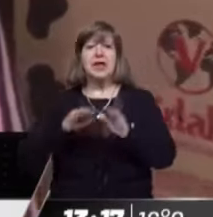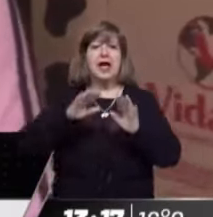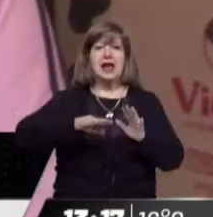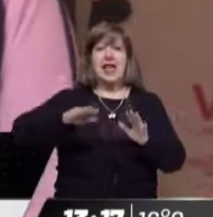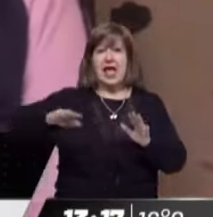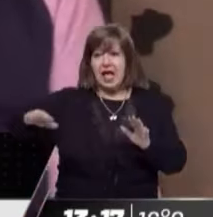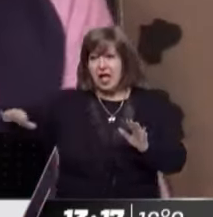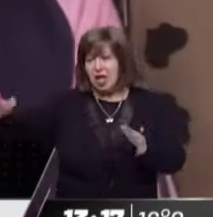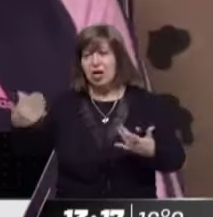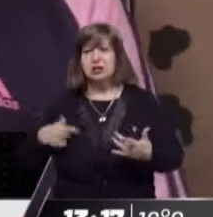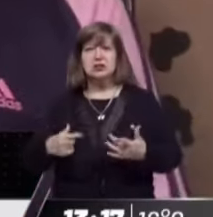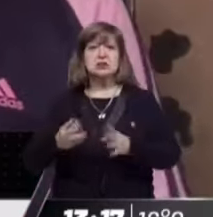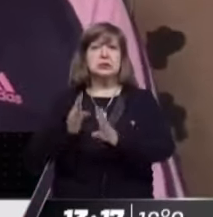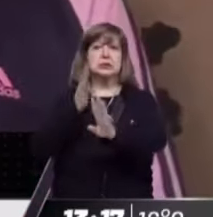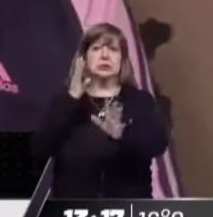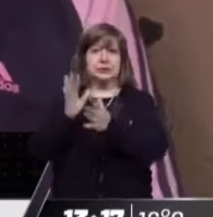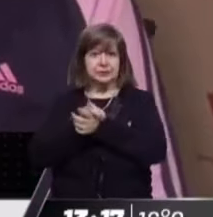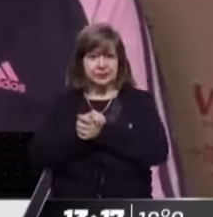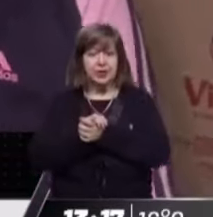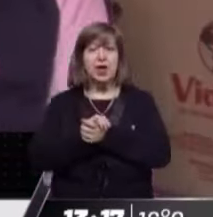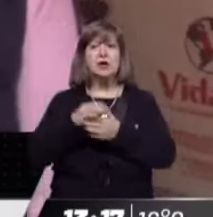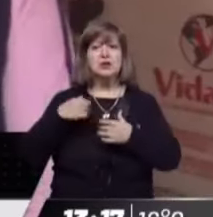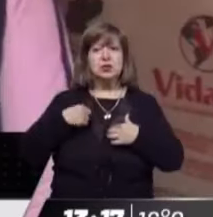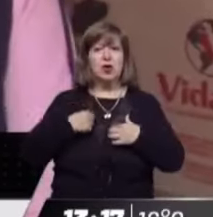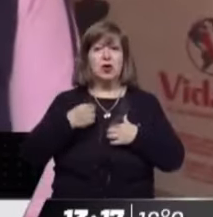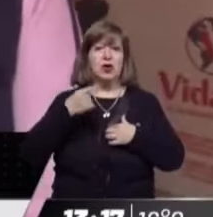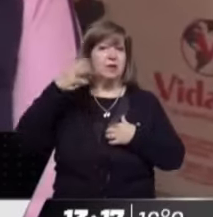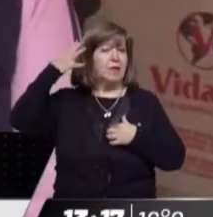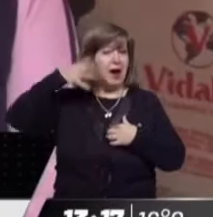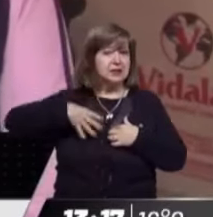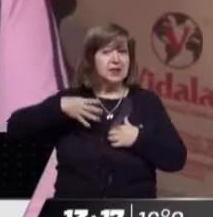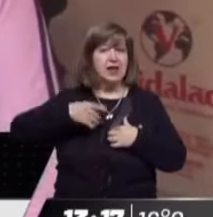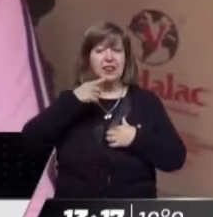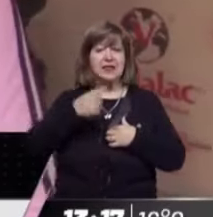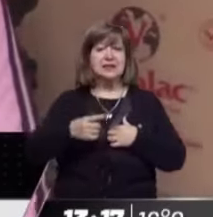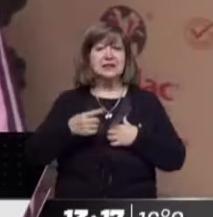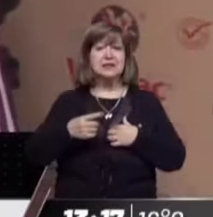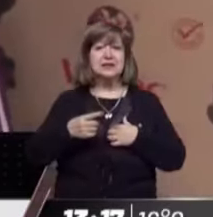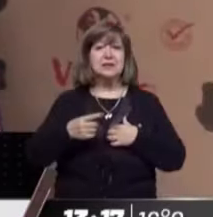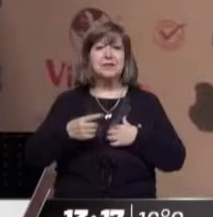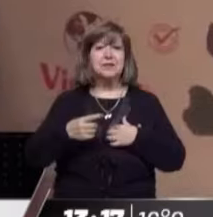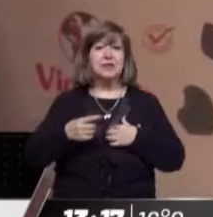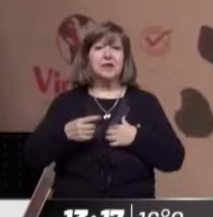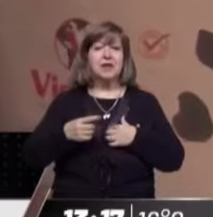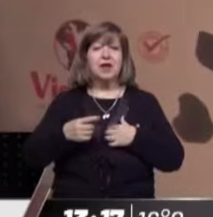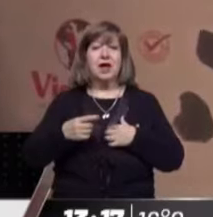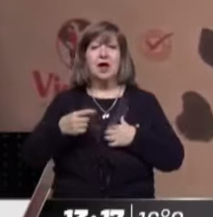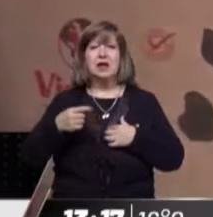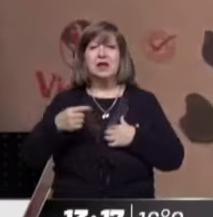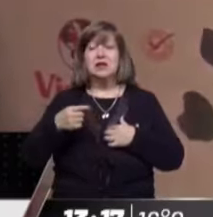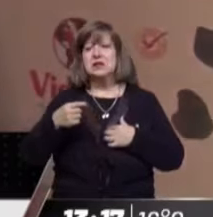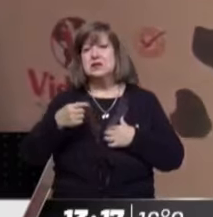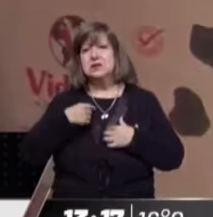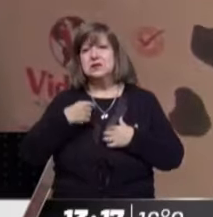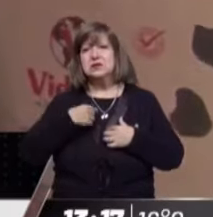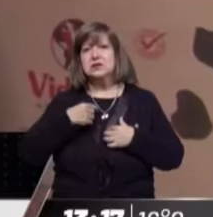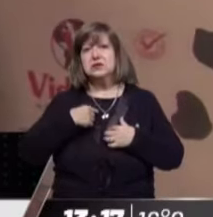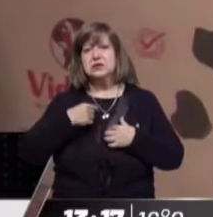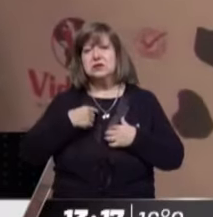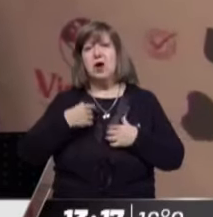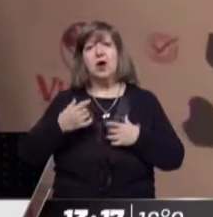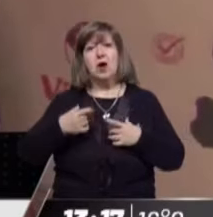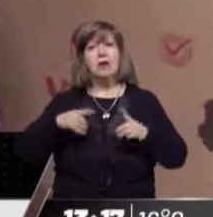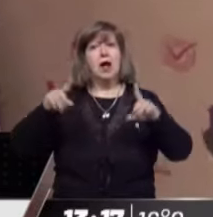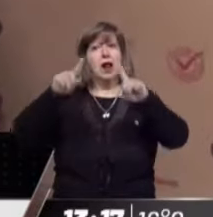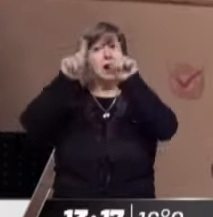transparente me dice voy a colgar un cartel en la puerta porque no quiero ver ni una foto de esta leche publicada para la venta es